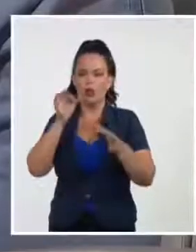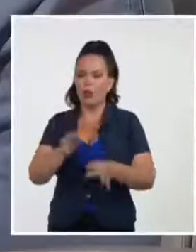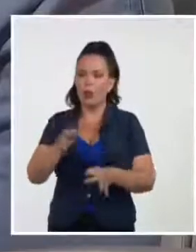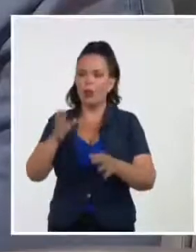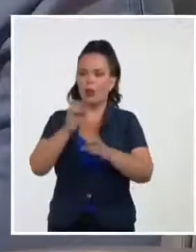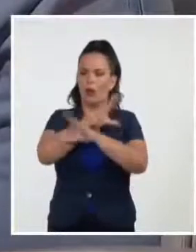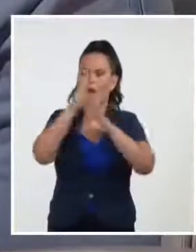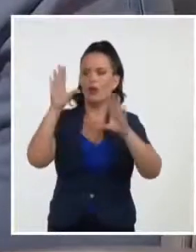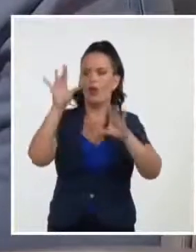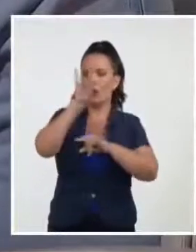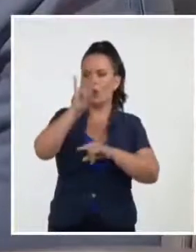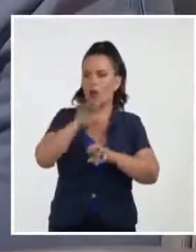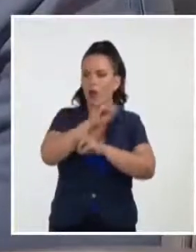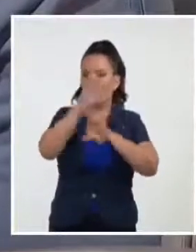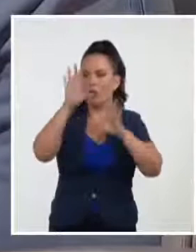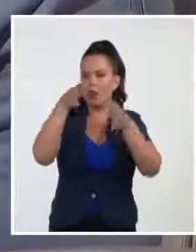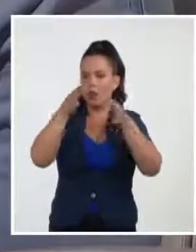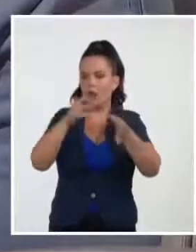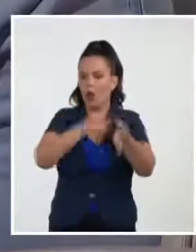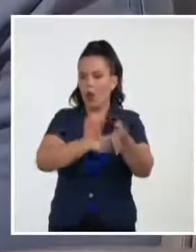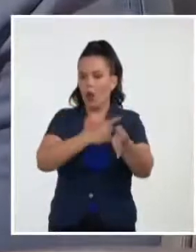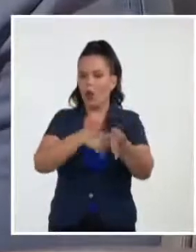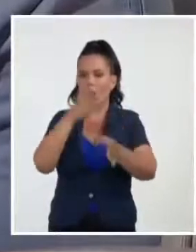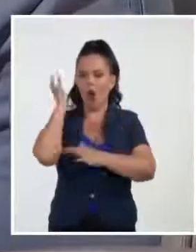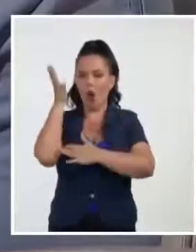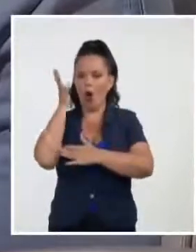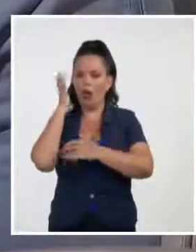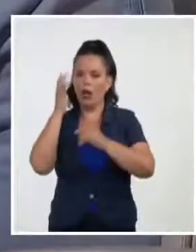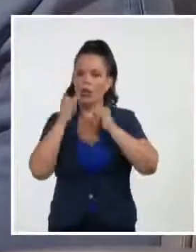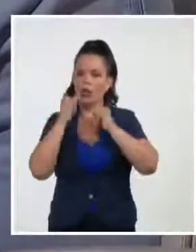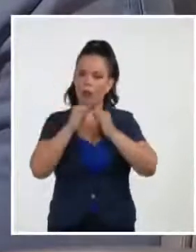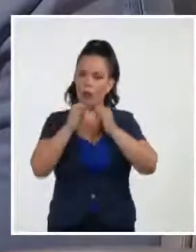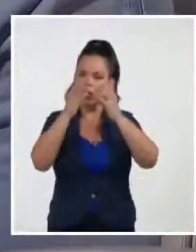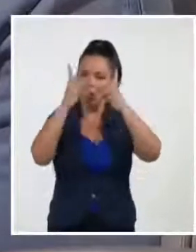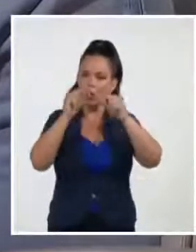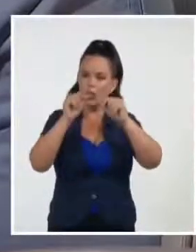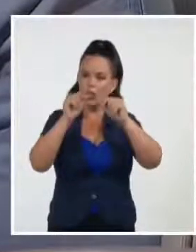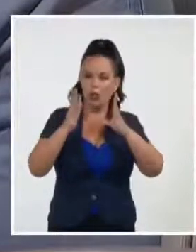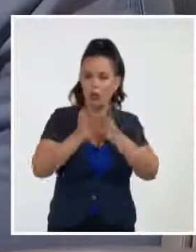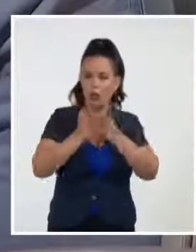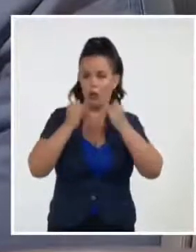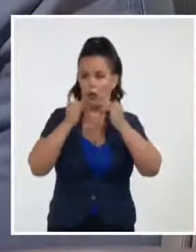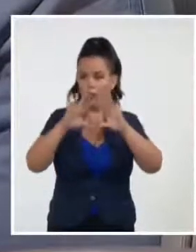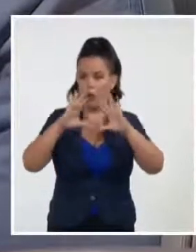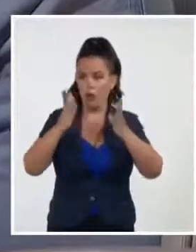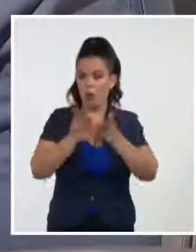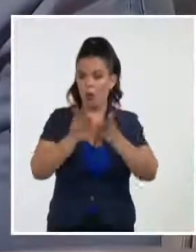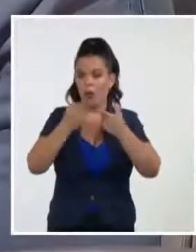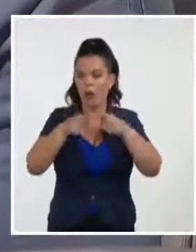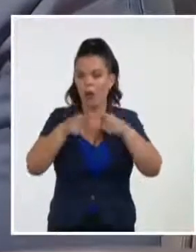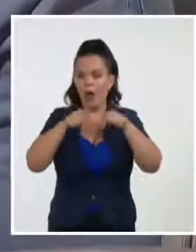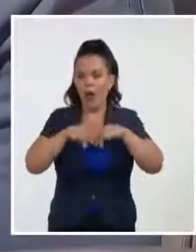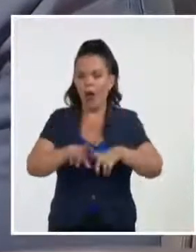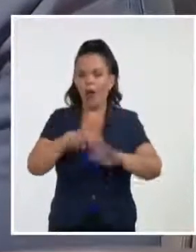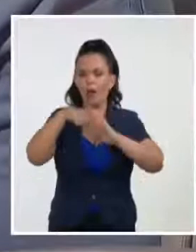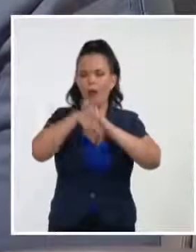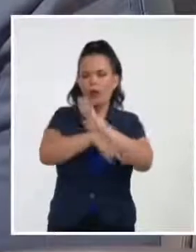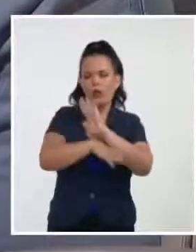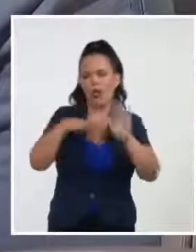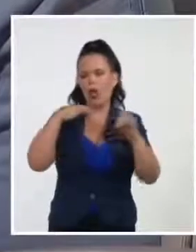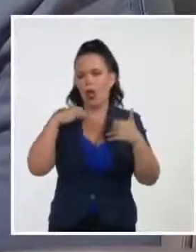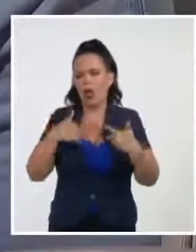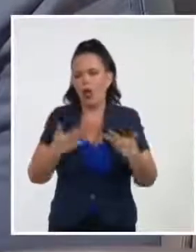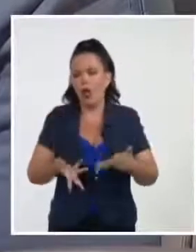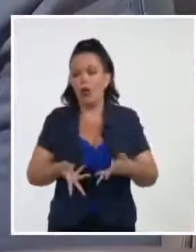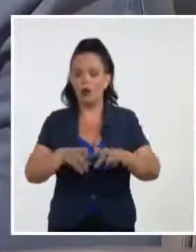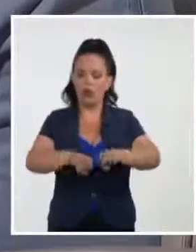pero nos gustaría hoy poder tener una imagen completa de lo que está sucediendo con la pandemia. ¿En qué